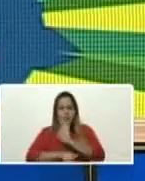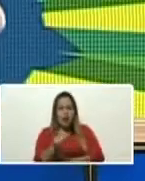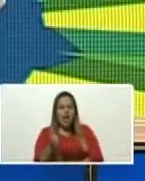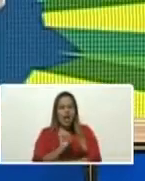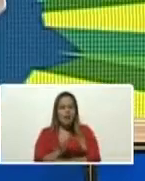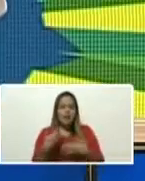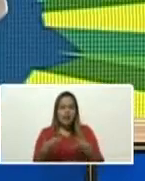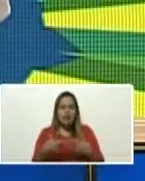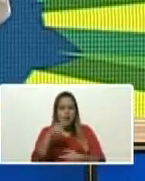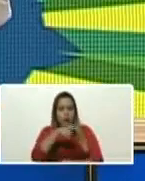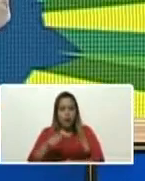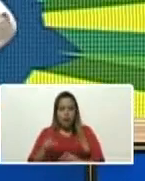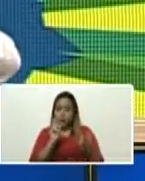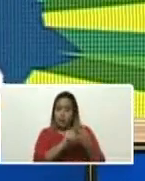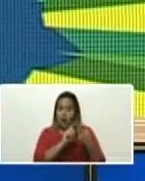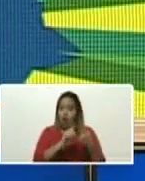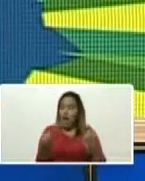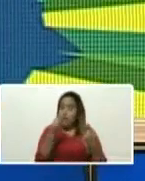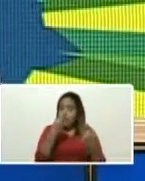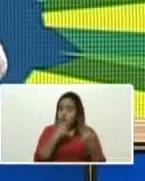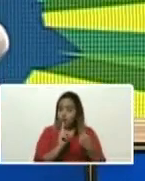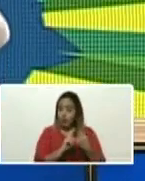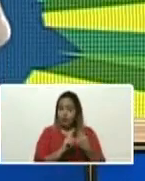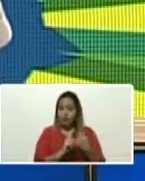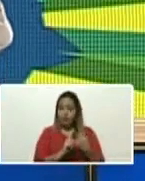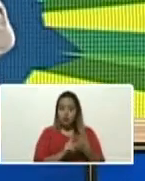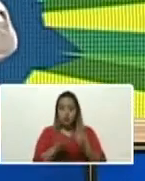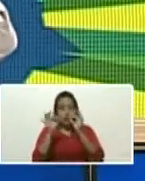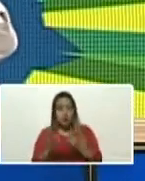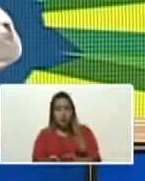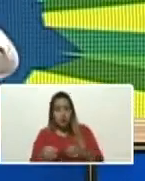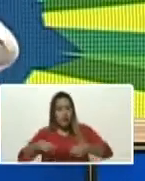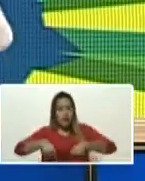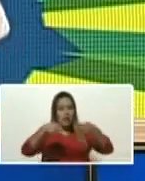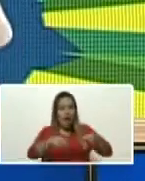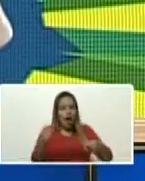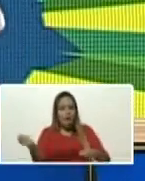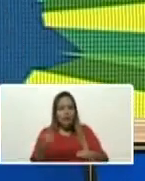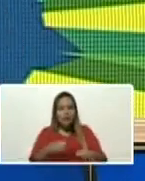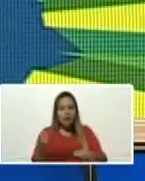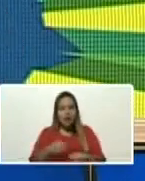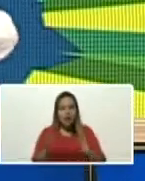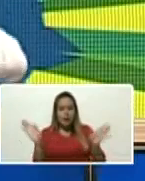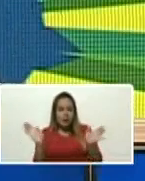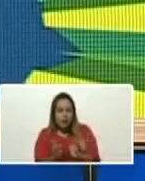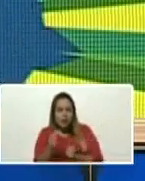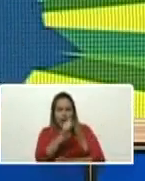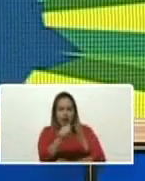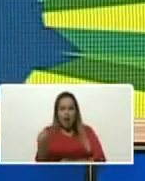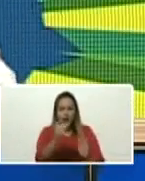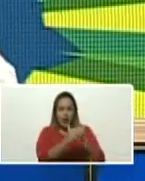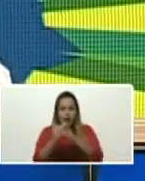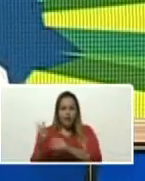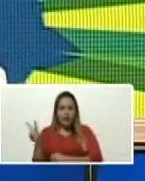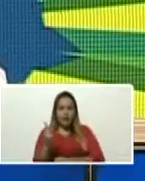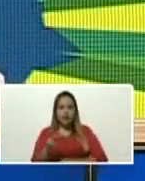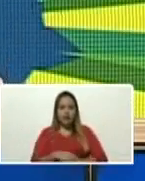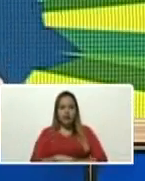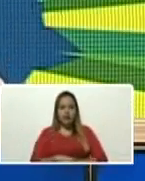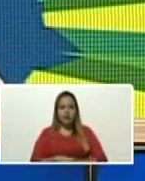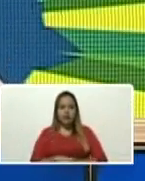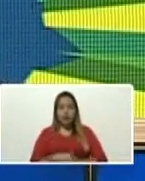nuestro pueblo. En primer lugar, la alimentación. Garantizarle un mercado mensual mínimo a cada hogar venezolano. Y llegamos